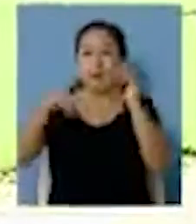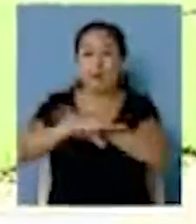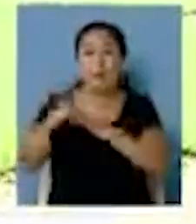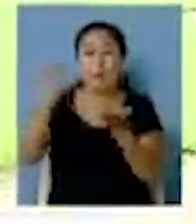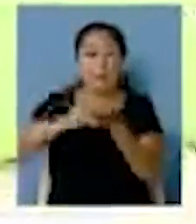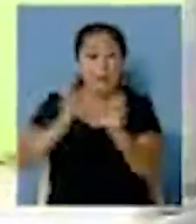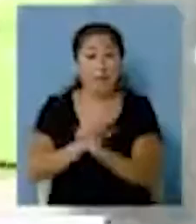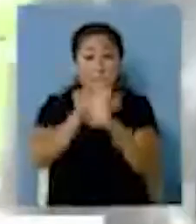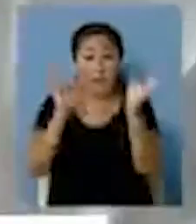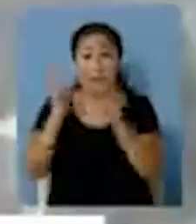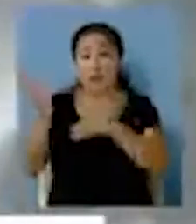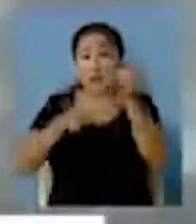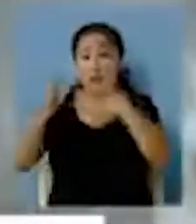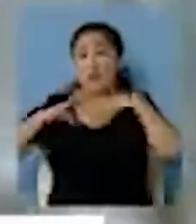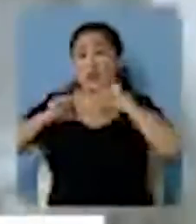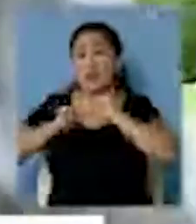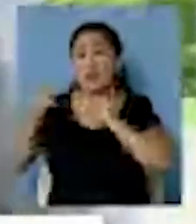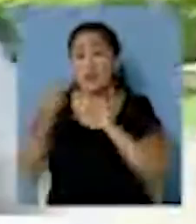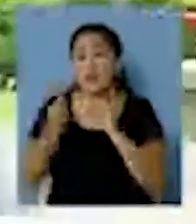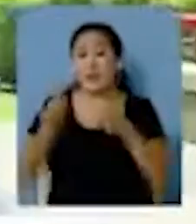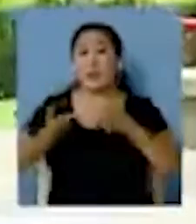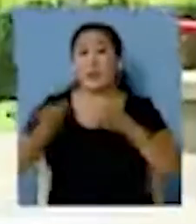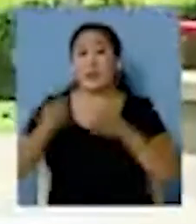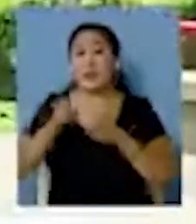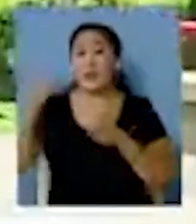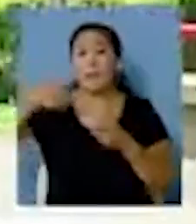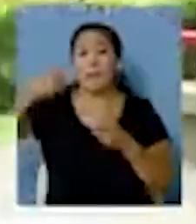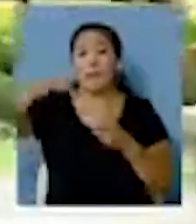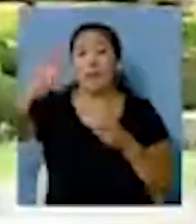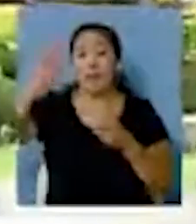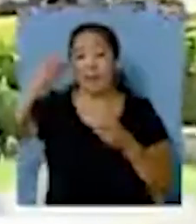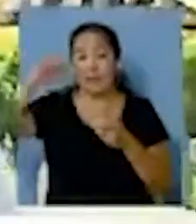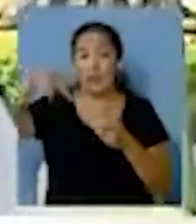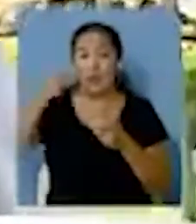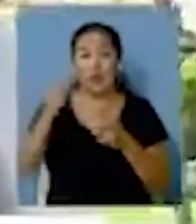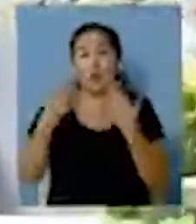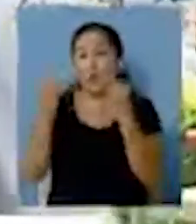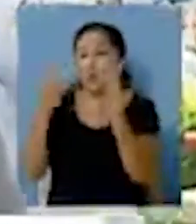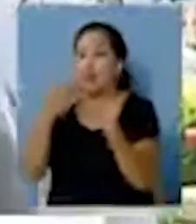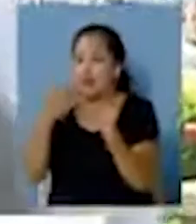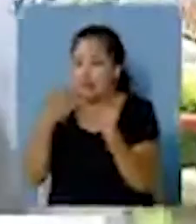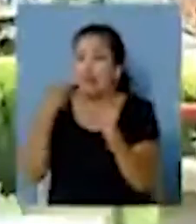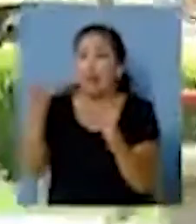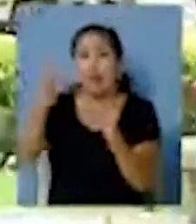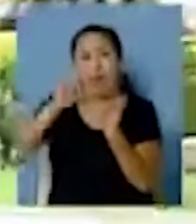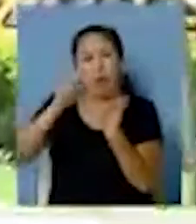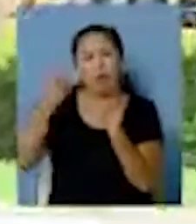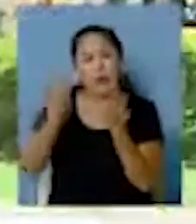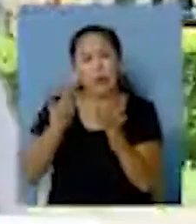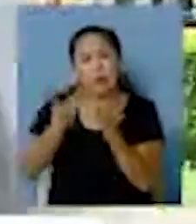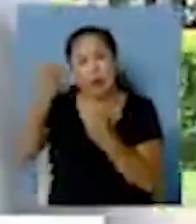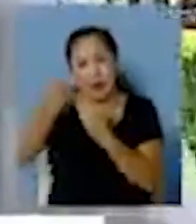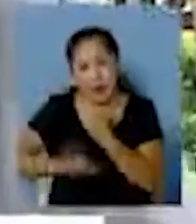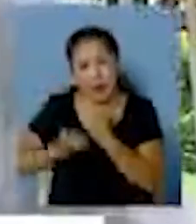información, vamos a dialogar con el Secretario de Servicios Públicos, Guillermo Marenco. Muy buenas tardes, Secretario. Hola. A partir del lunes ya